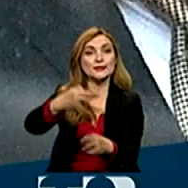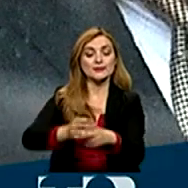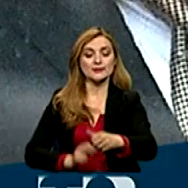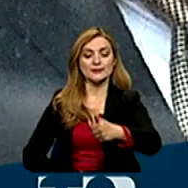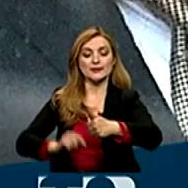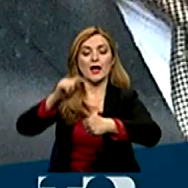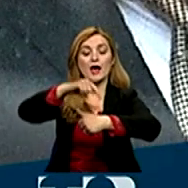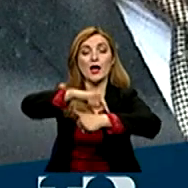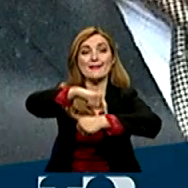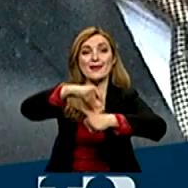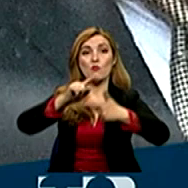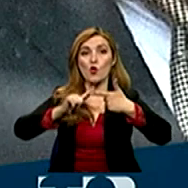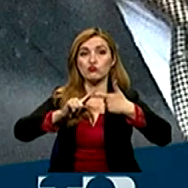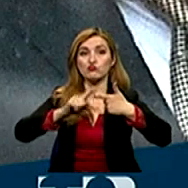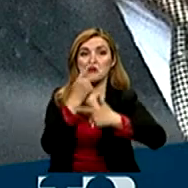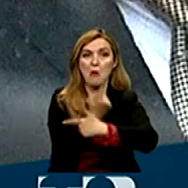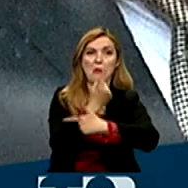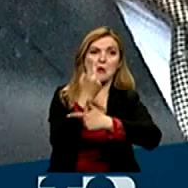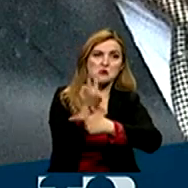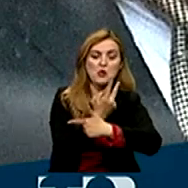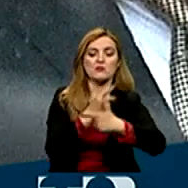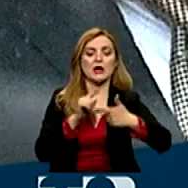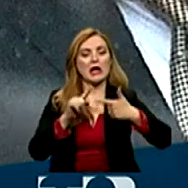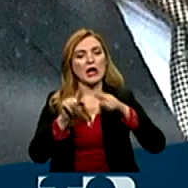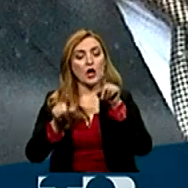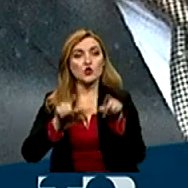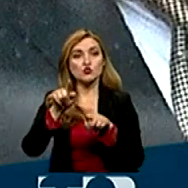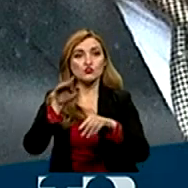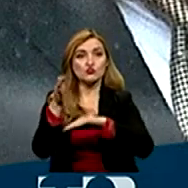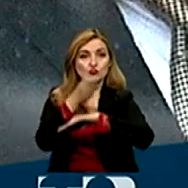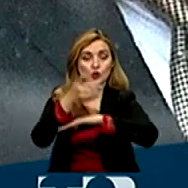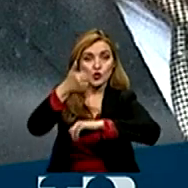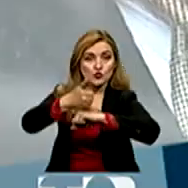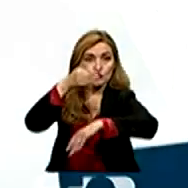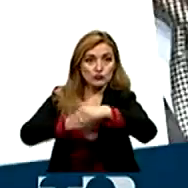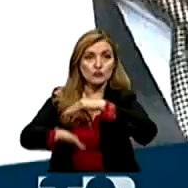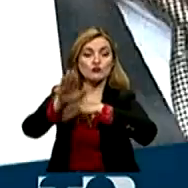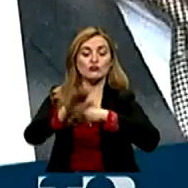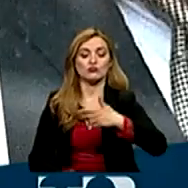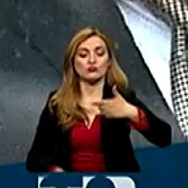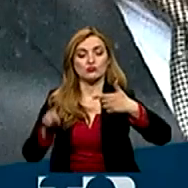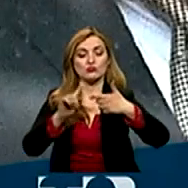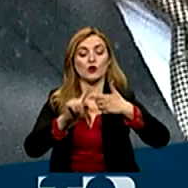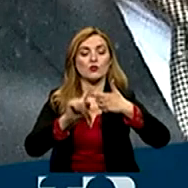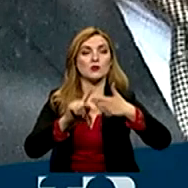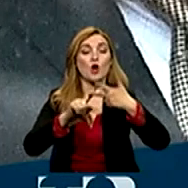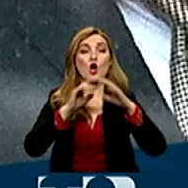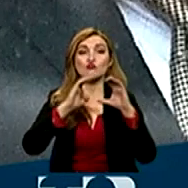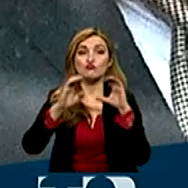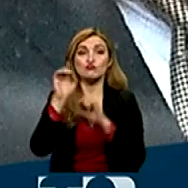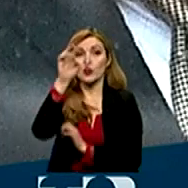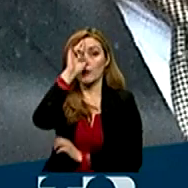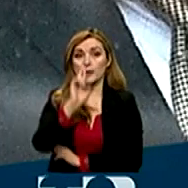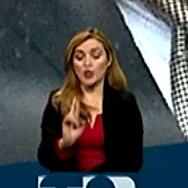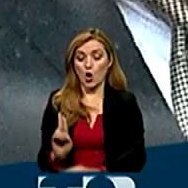de permanencia. Y otros casos únicamente ingresarán previa autorización. Respecto de las comunicaciones, Assange deberá respetar